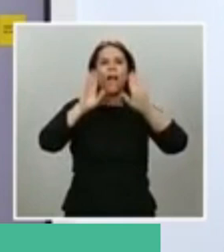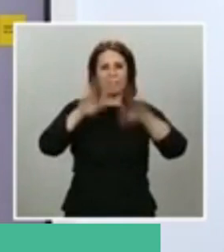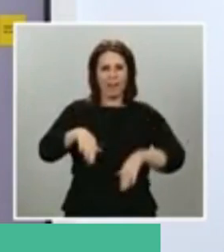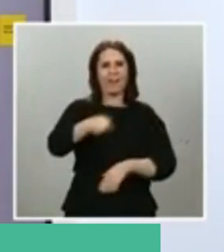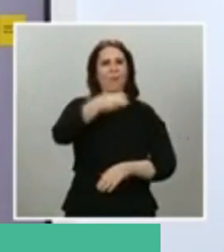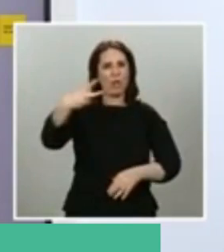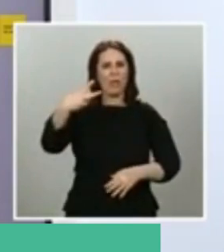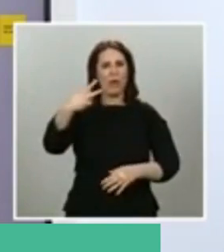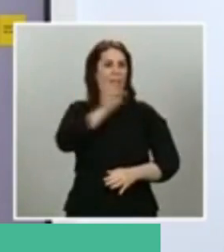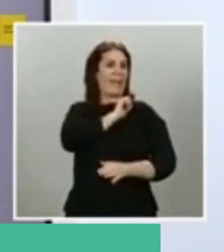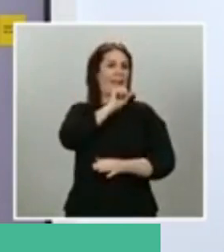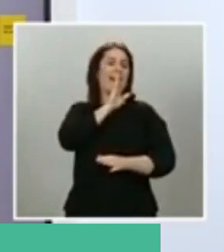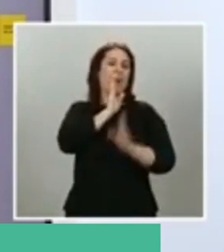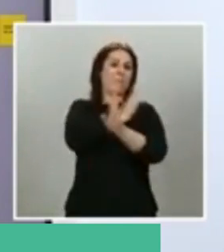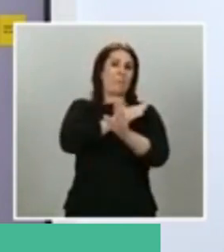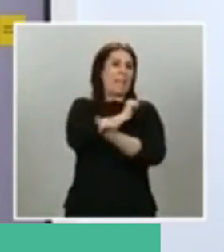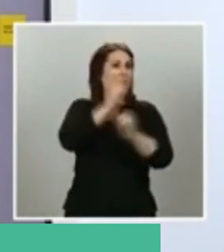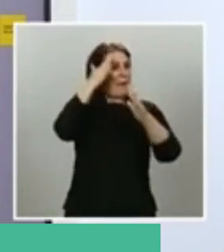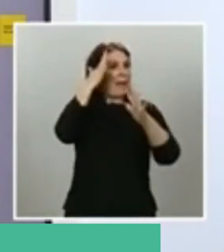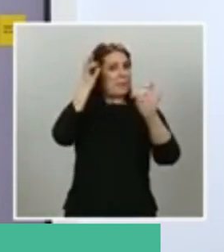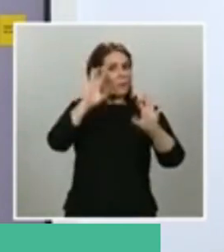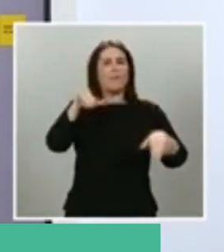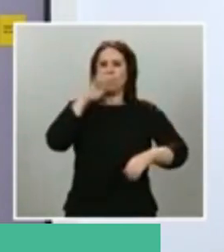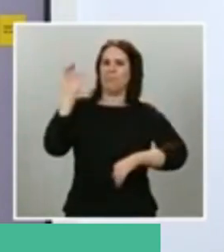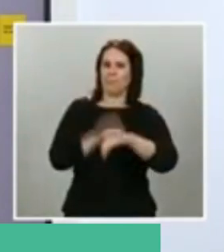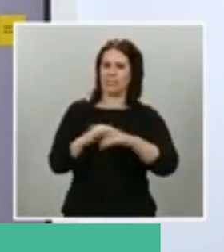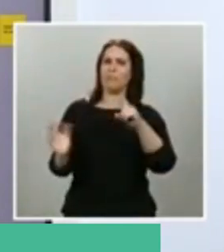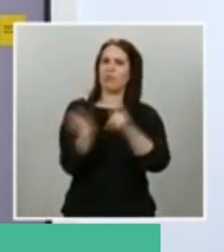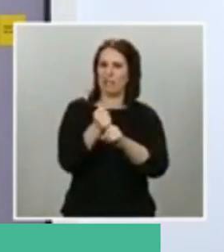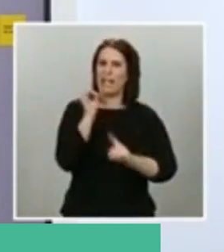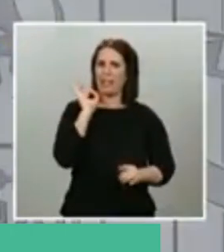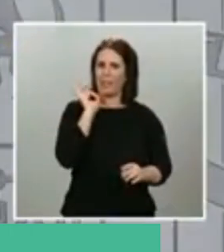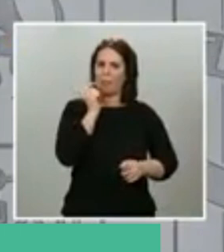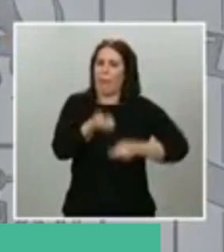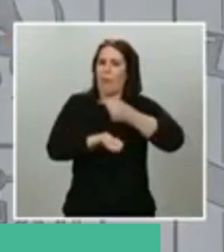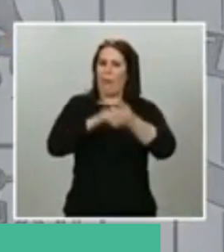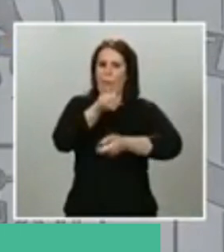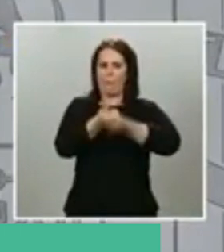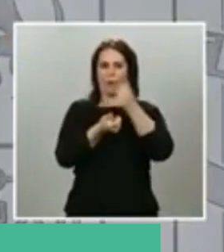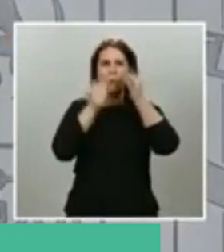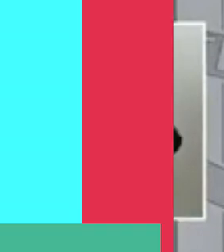ahora sí que me gustaría para entender los datos de los que estamos hablando últimamente